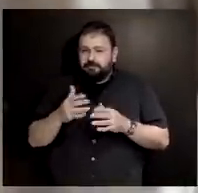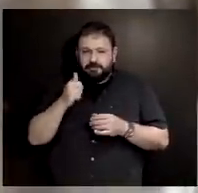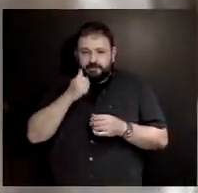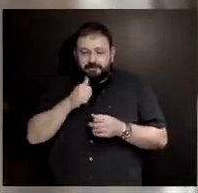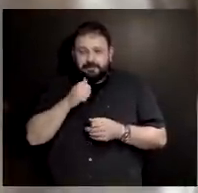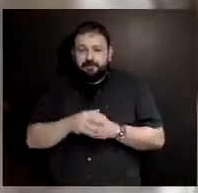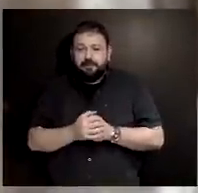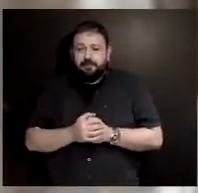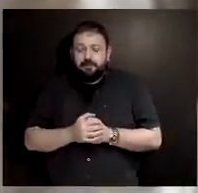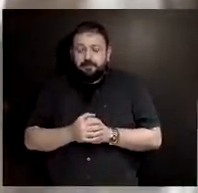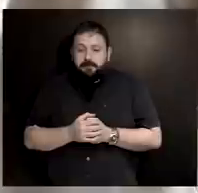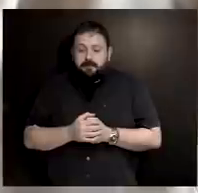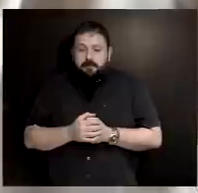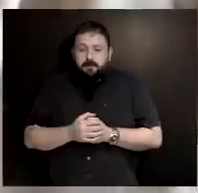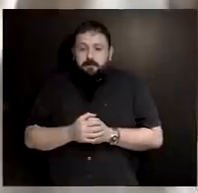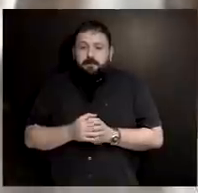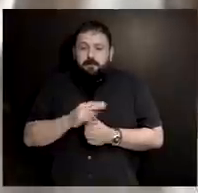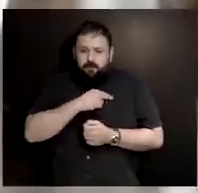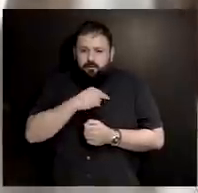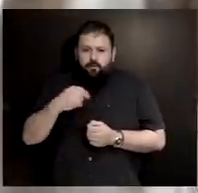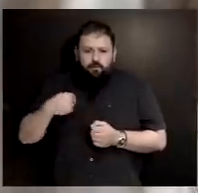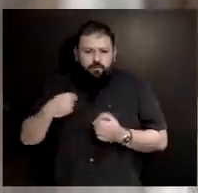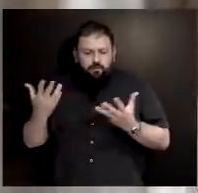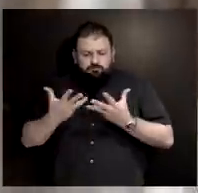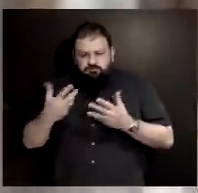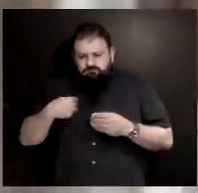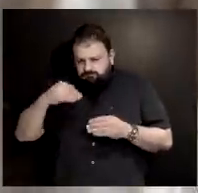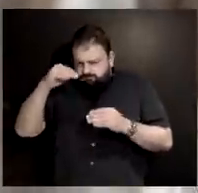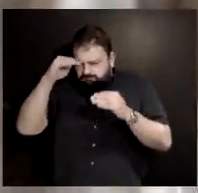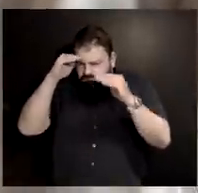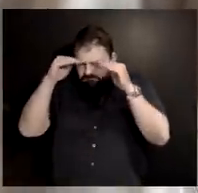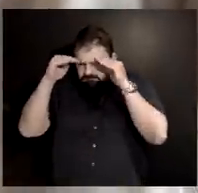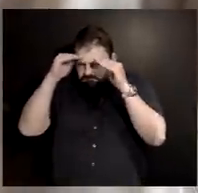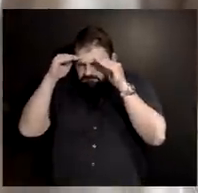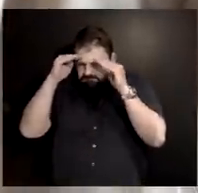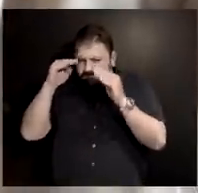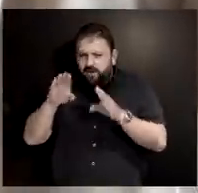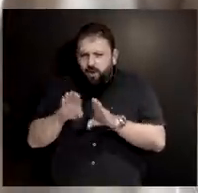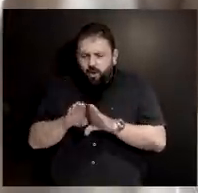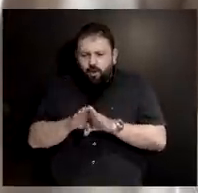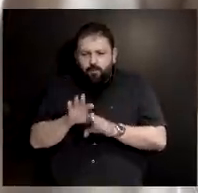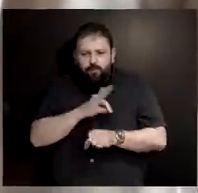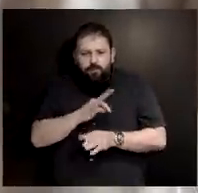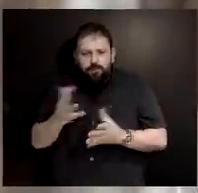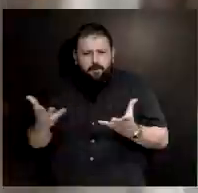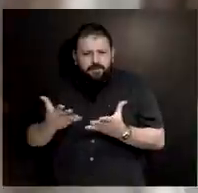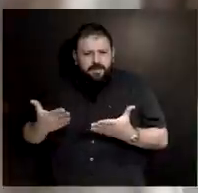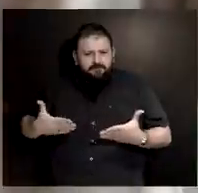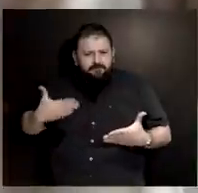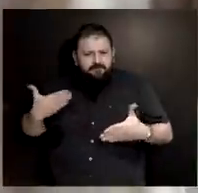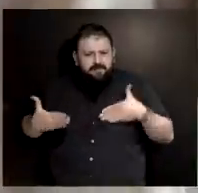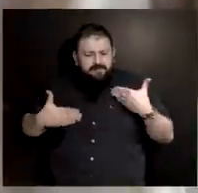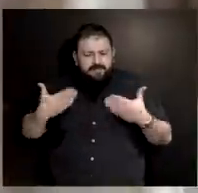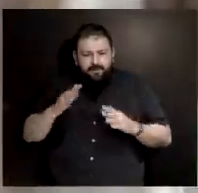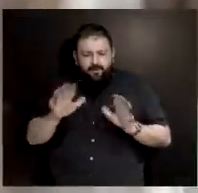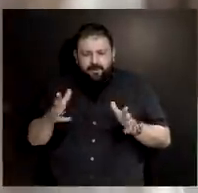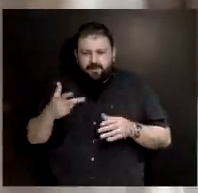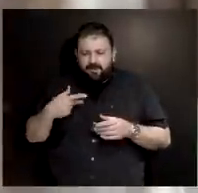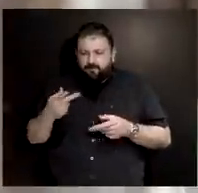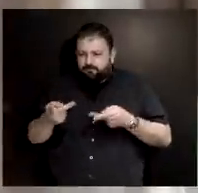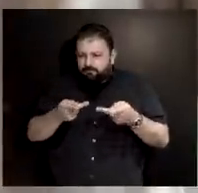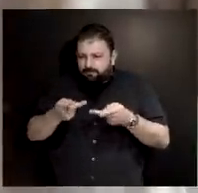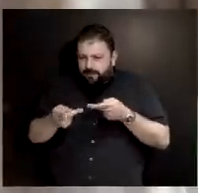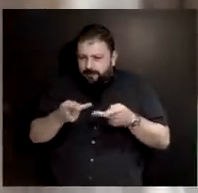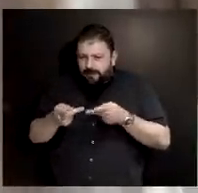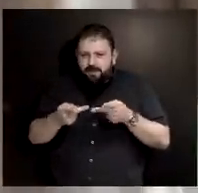nulas. Entonces, nos pusimos a diseñar y a pensar cómo podíamos hacer ese festejo que tenemos planeado, y creo que tenemos